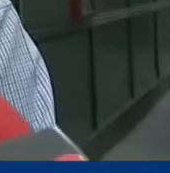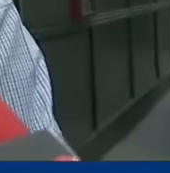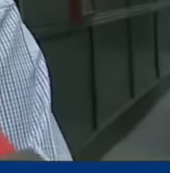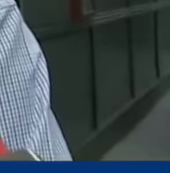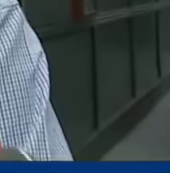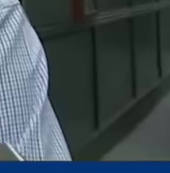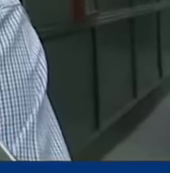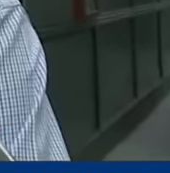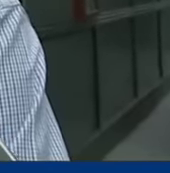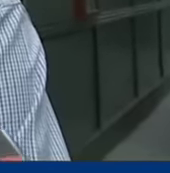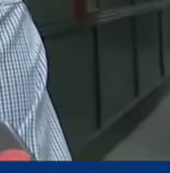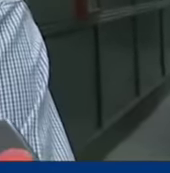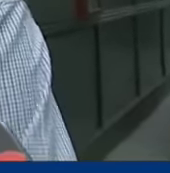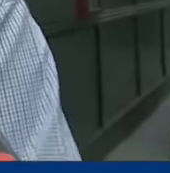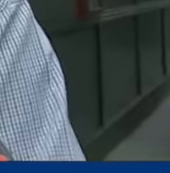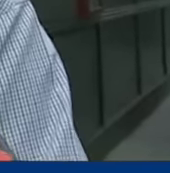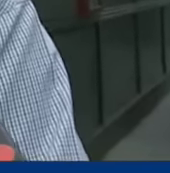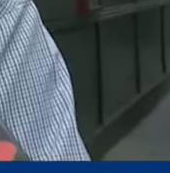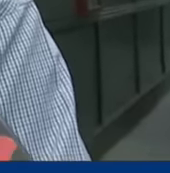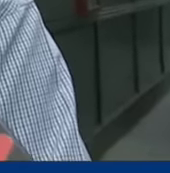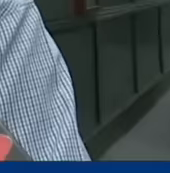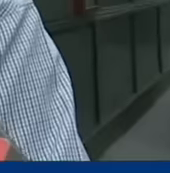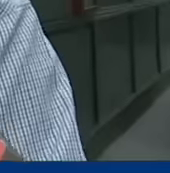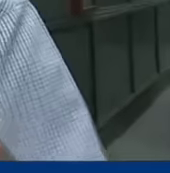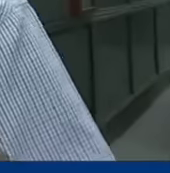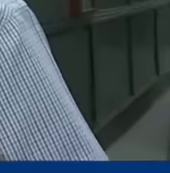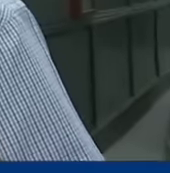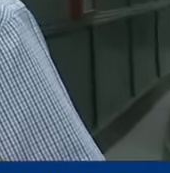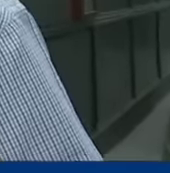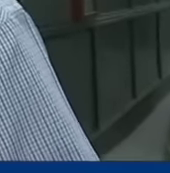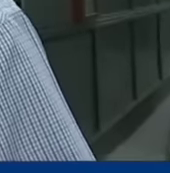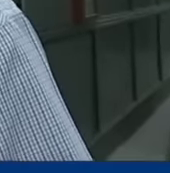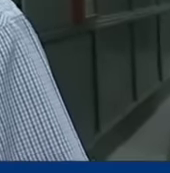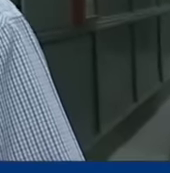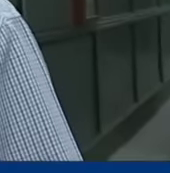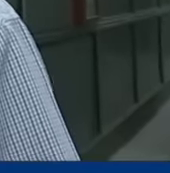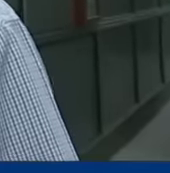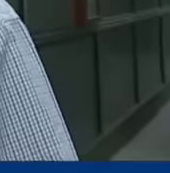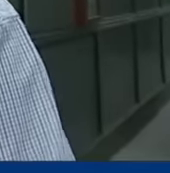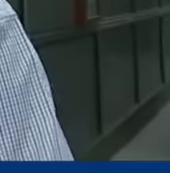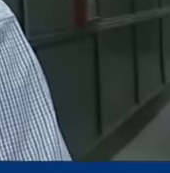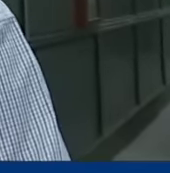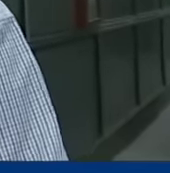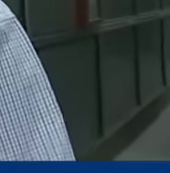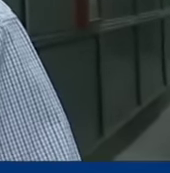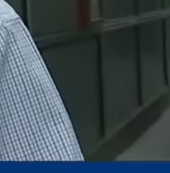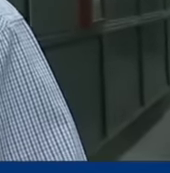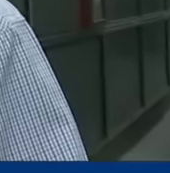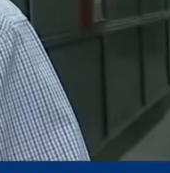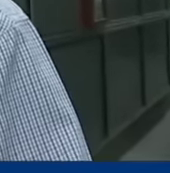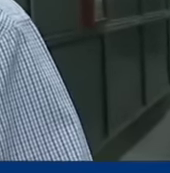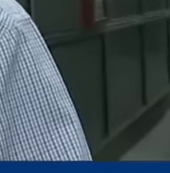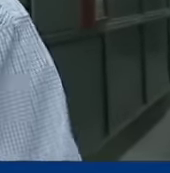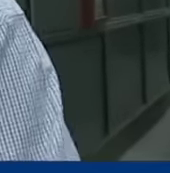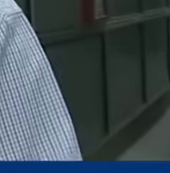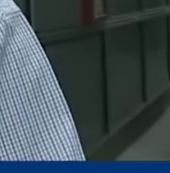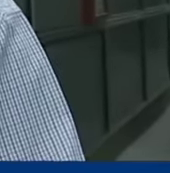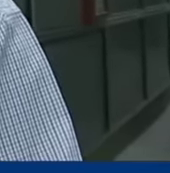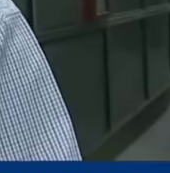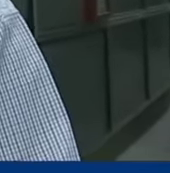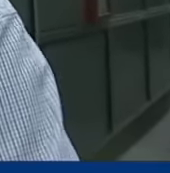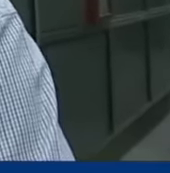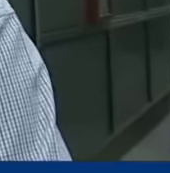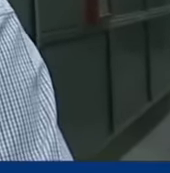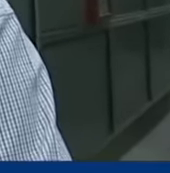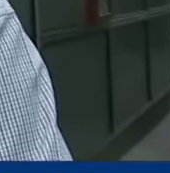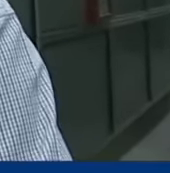tribunal de Brasil quien decidió. Y nadie salió desde Venezuela, nuestro gobierno ni nadie, y creo que en